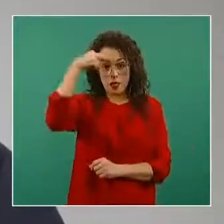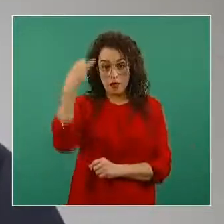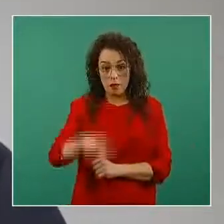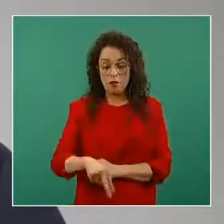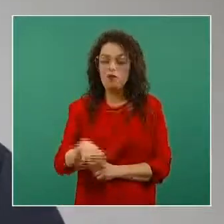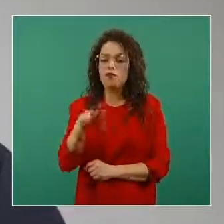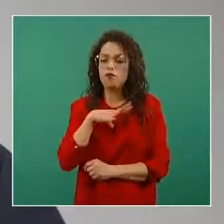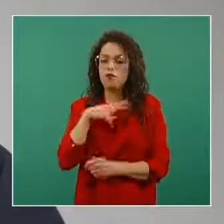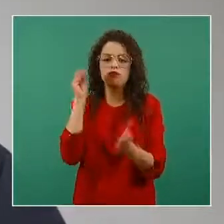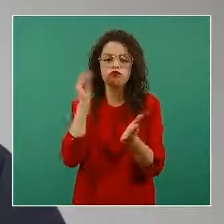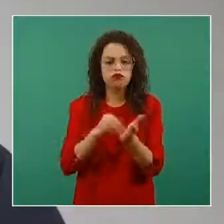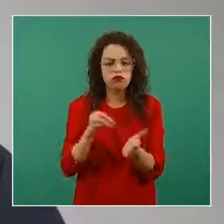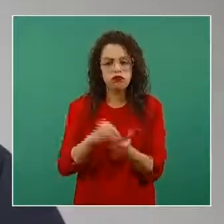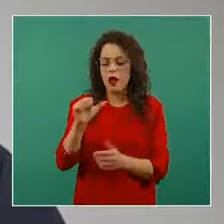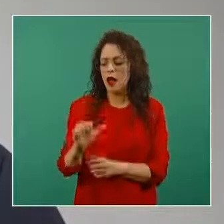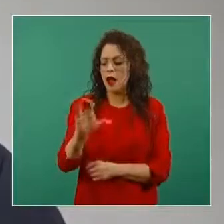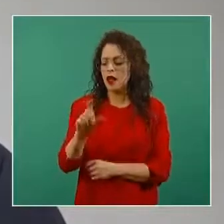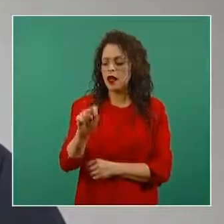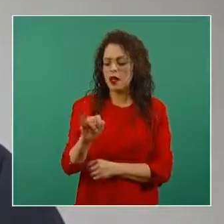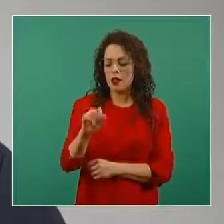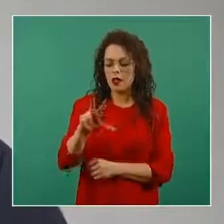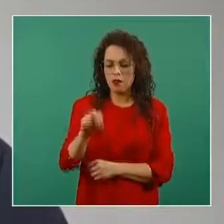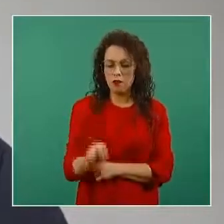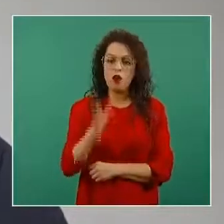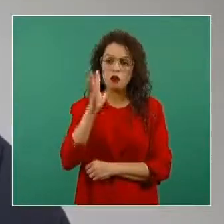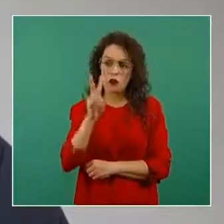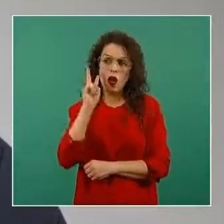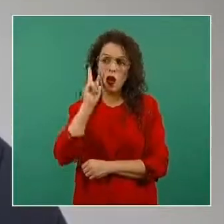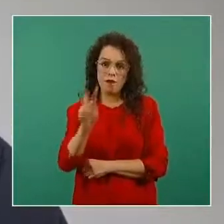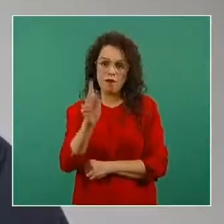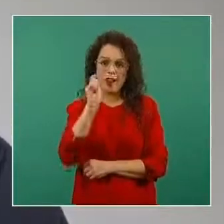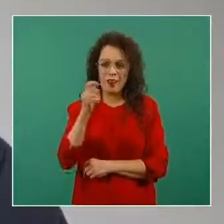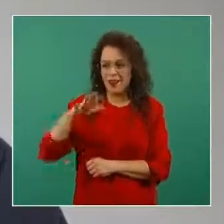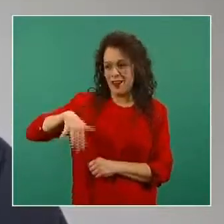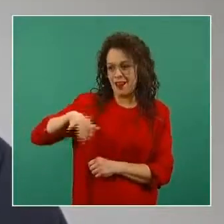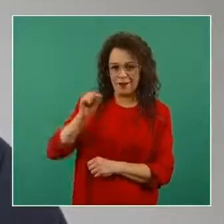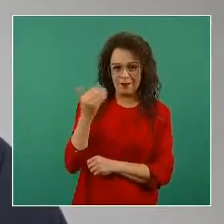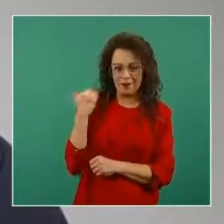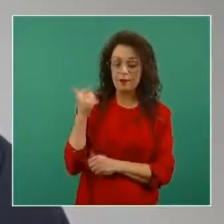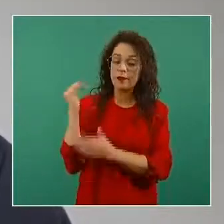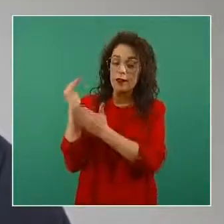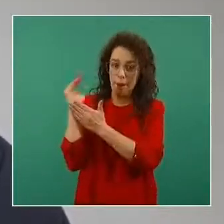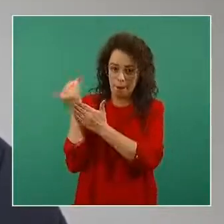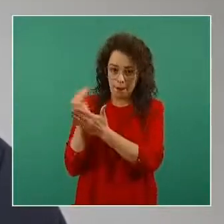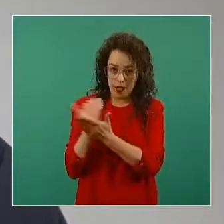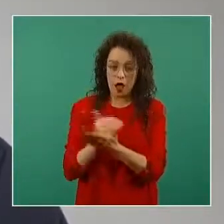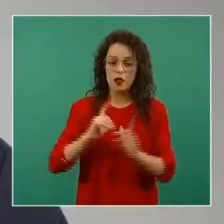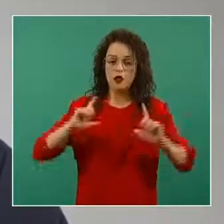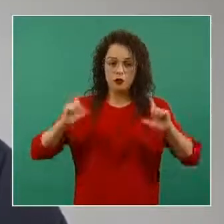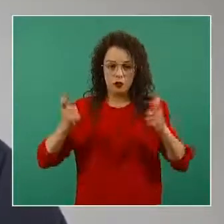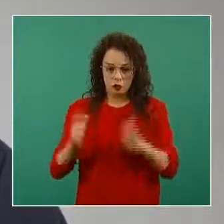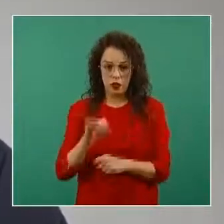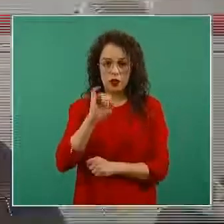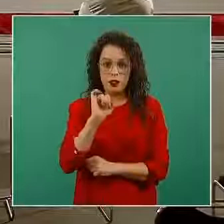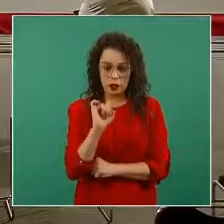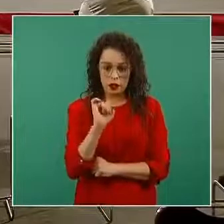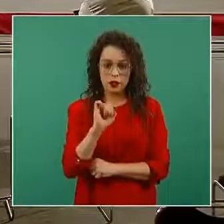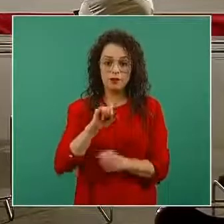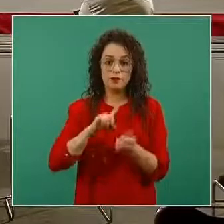lo acabamos de ver. Si bien es cierto, hay una disminución, estamos también dentro de esa disminución, llegando ya a